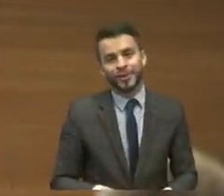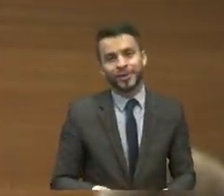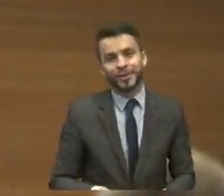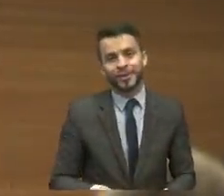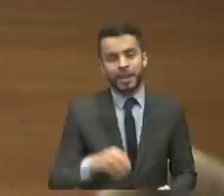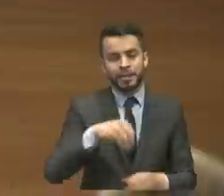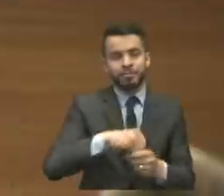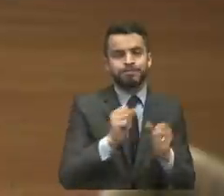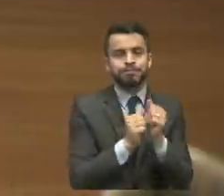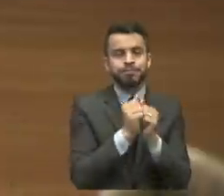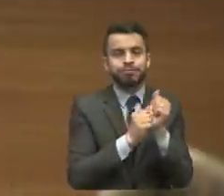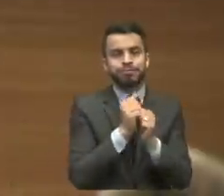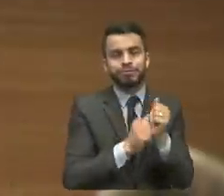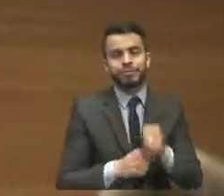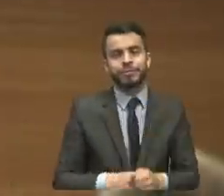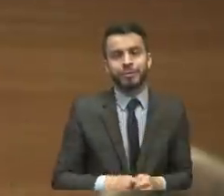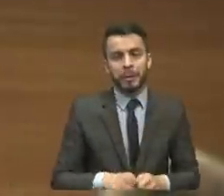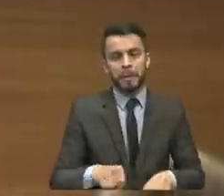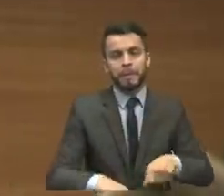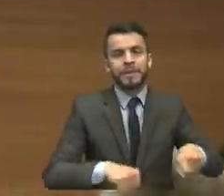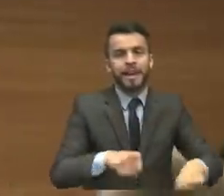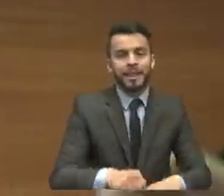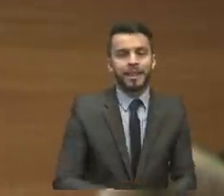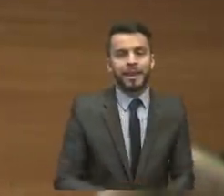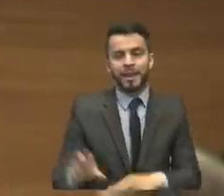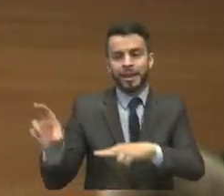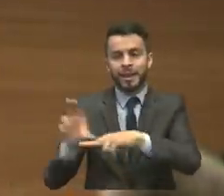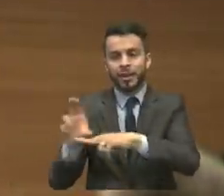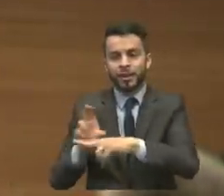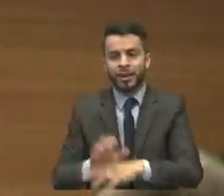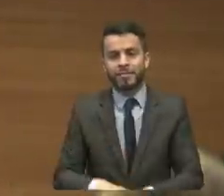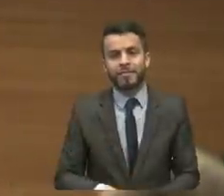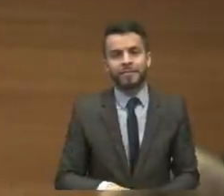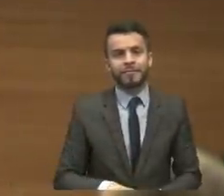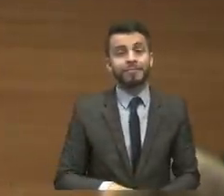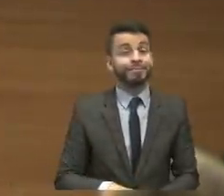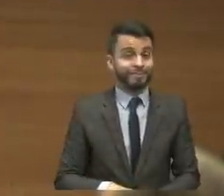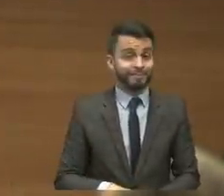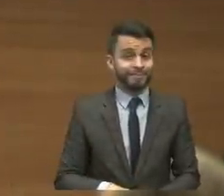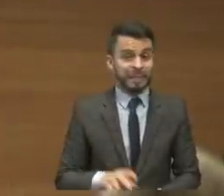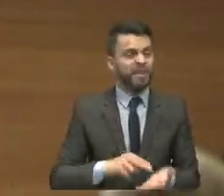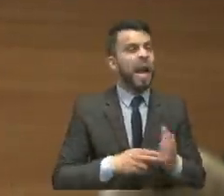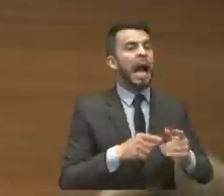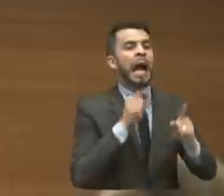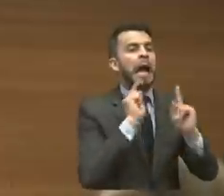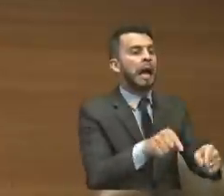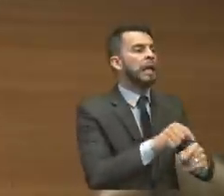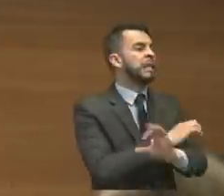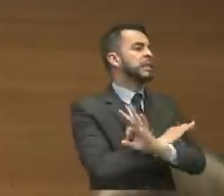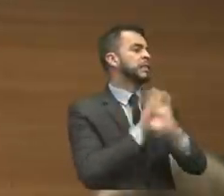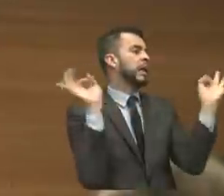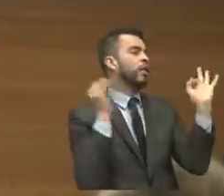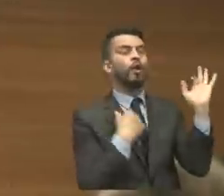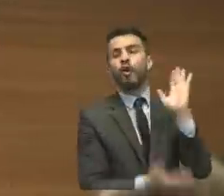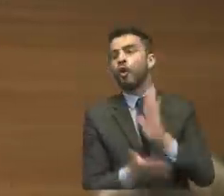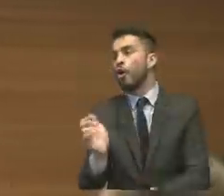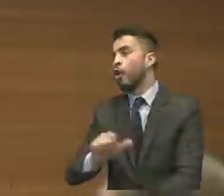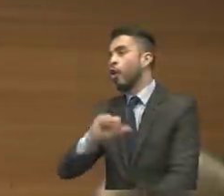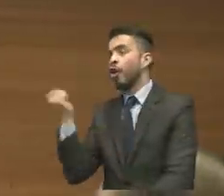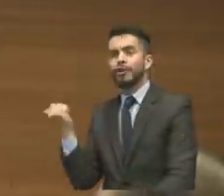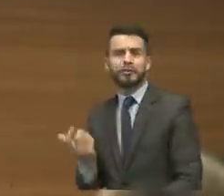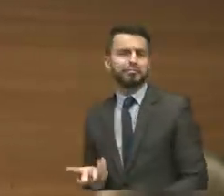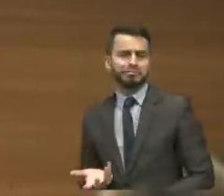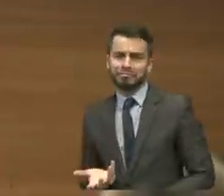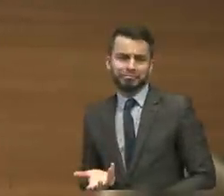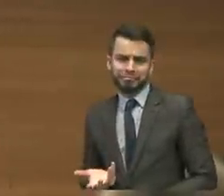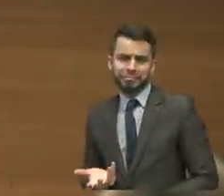en bicicleta, en regiotram. Los viajes no se van a dejar de hacer. Lo que va a pasar, como pasa en todas las